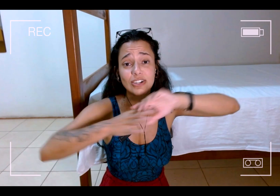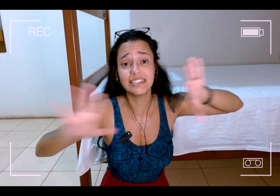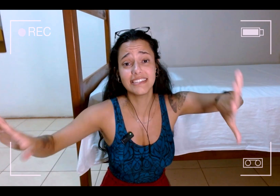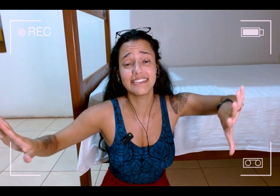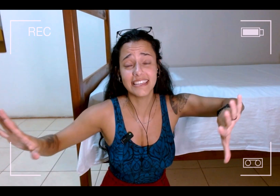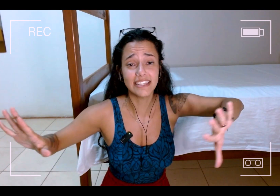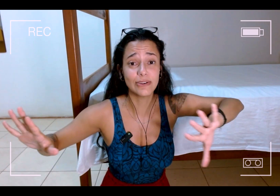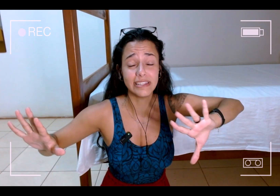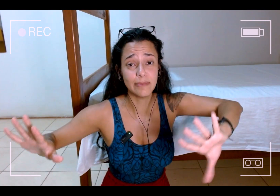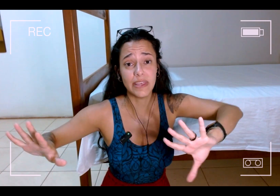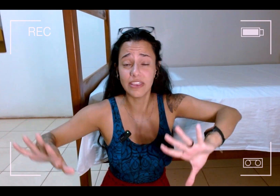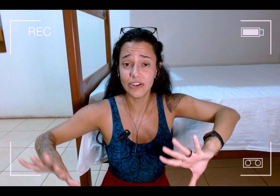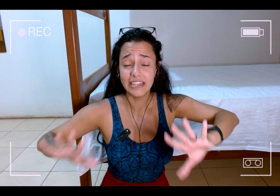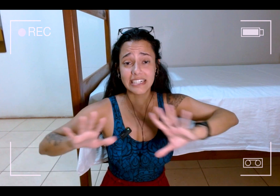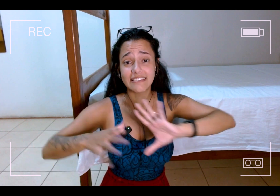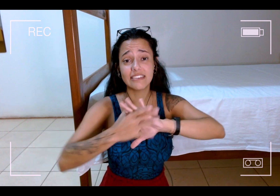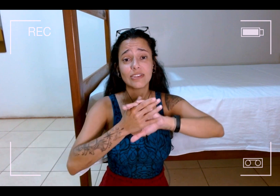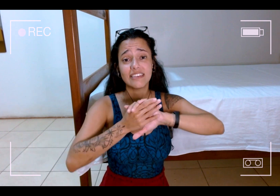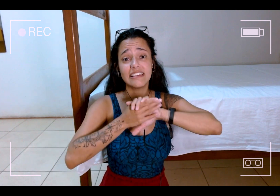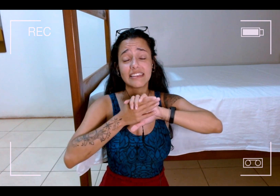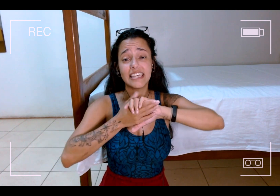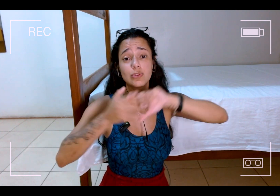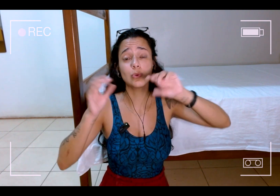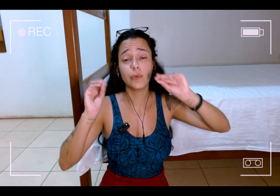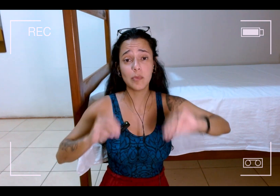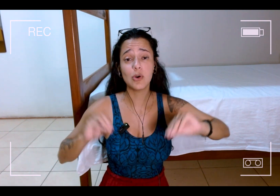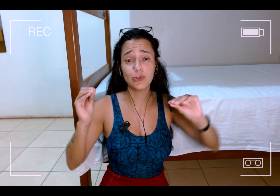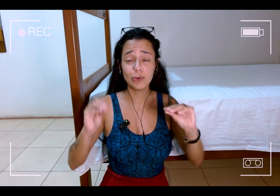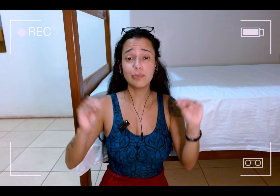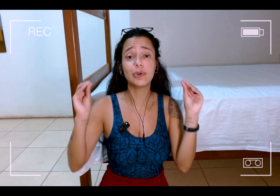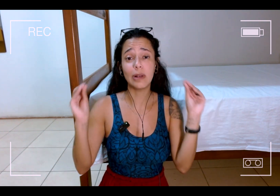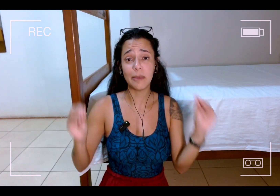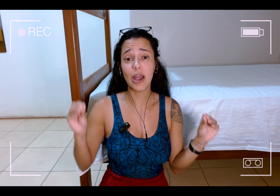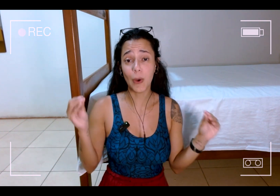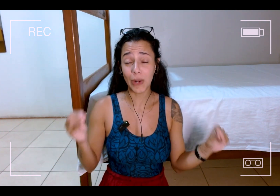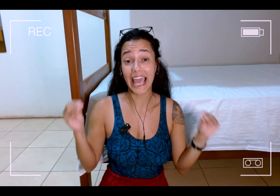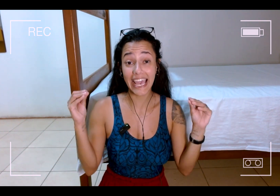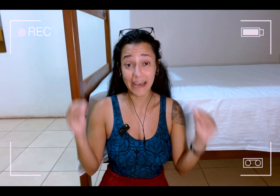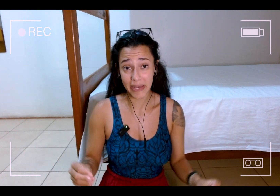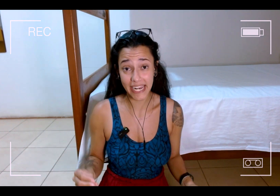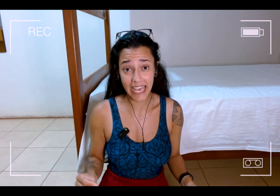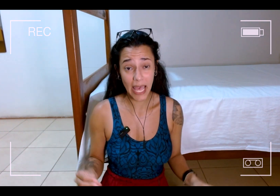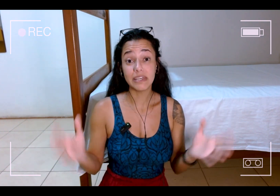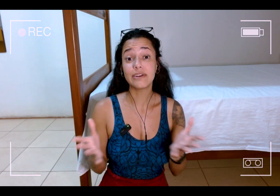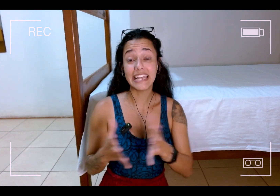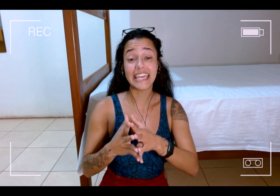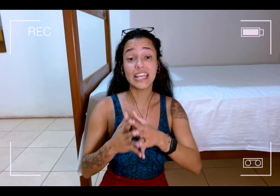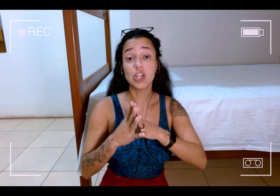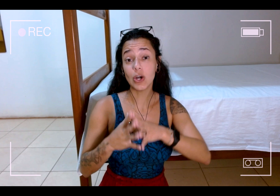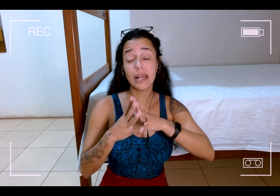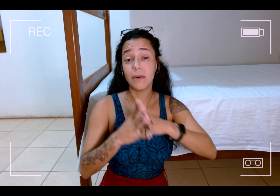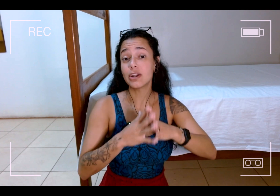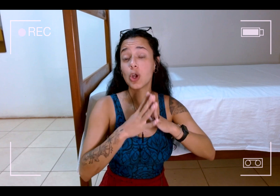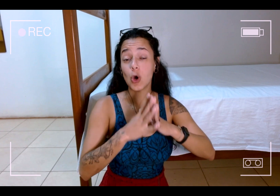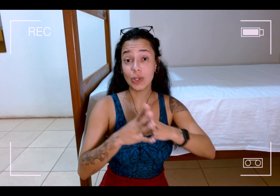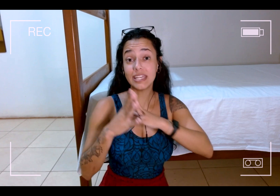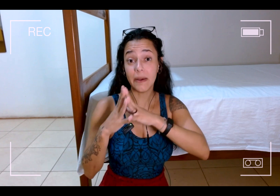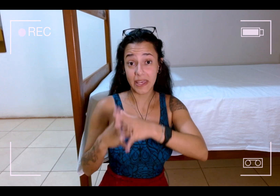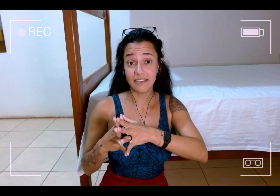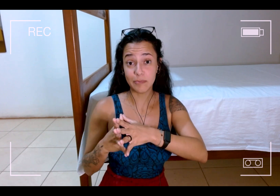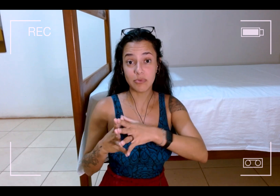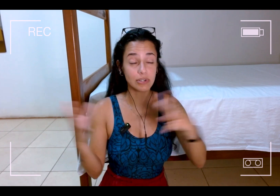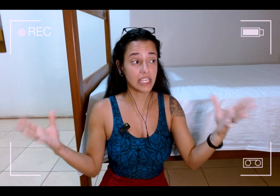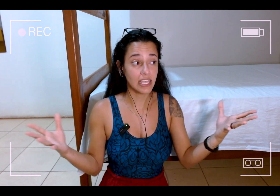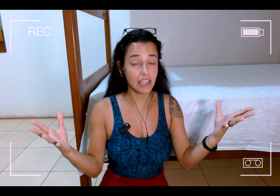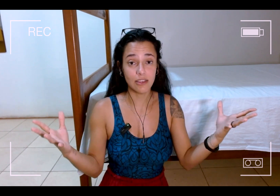hermanito antes de seguir con el vídeo Necesito decirte tuvimos un problema con la cámara pero elegí no grabarlo